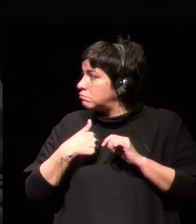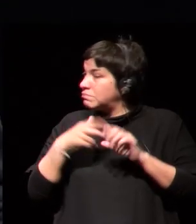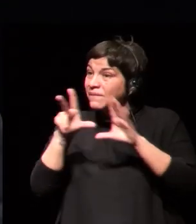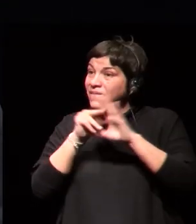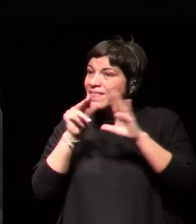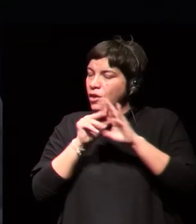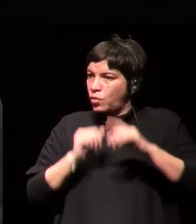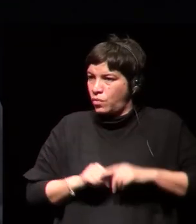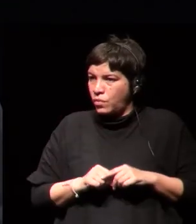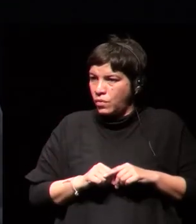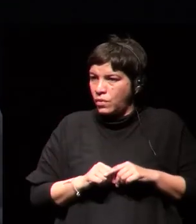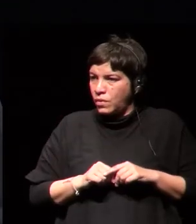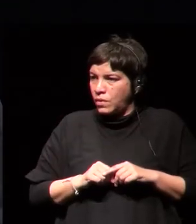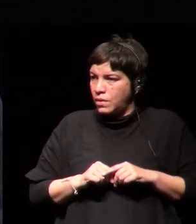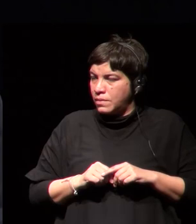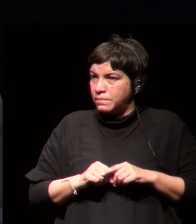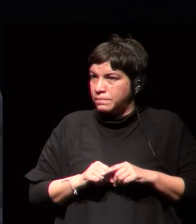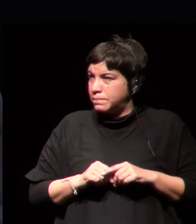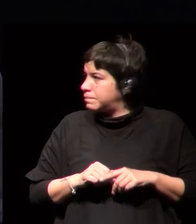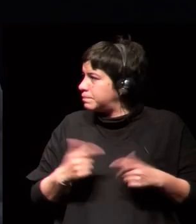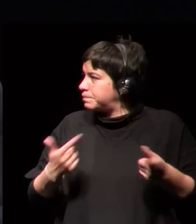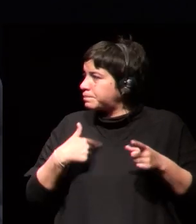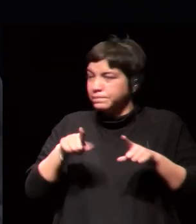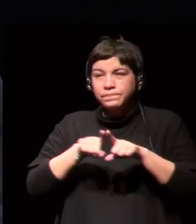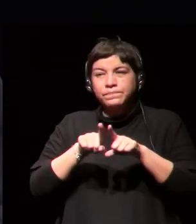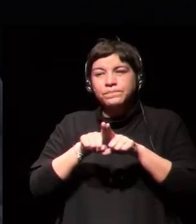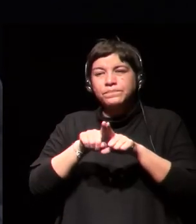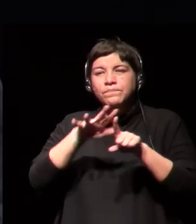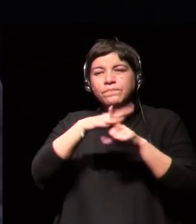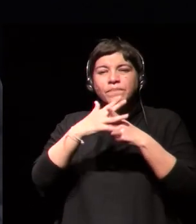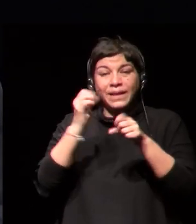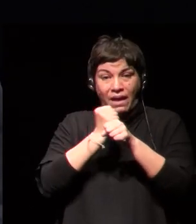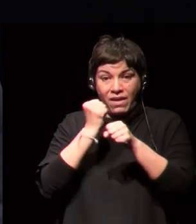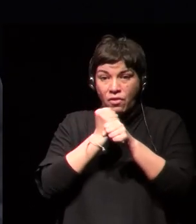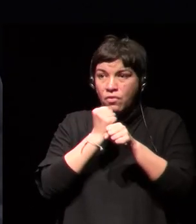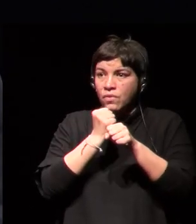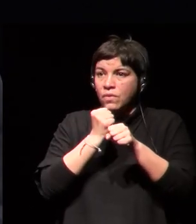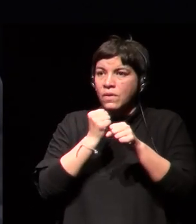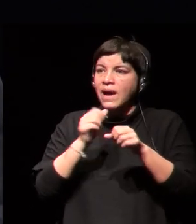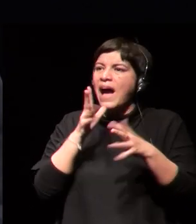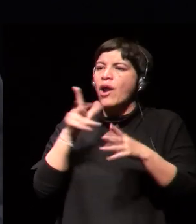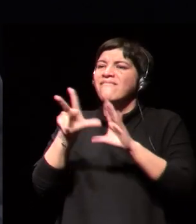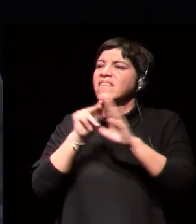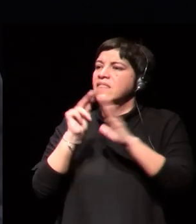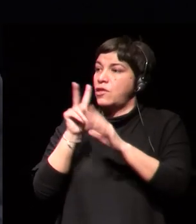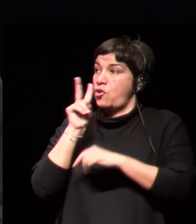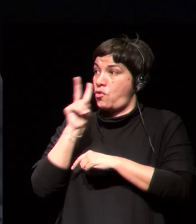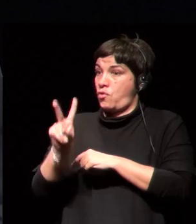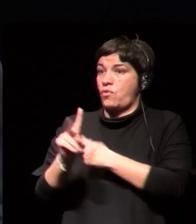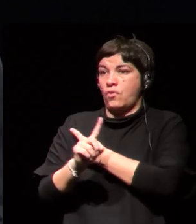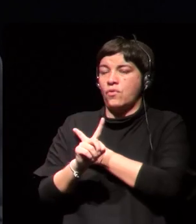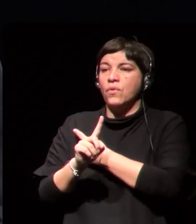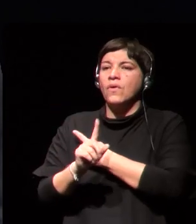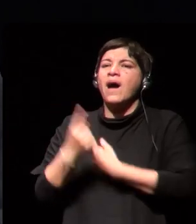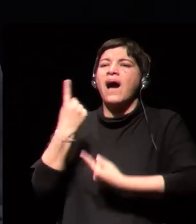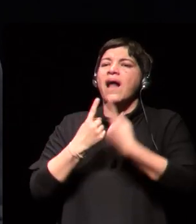Para contextualizar el trabajo, como digo, vamos a ver ahora un vídeo de algunas de las comunidades australianas. Hemos tenido